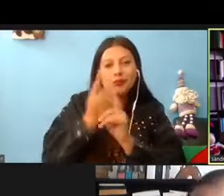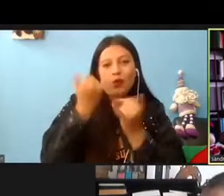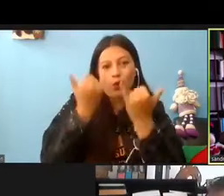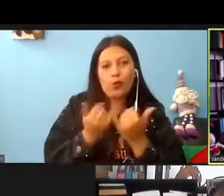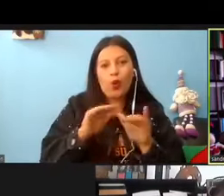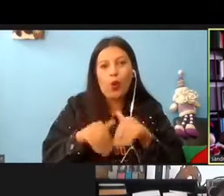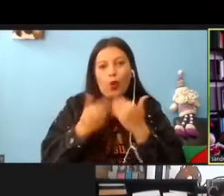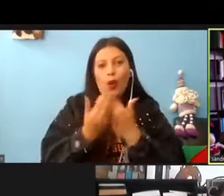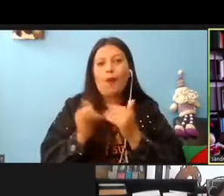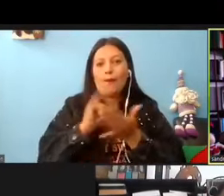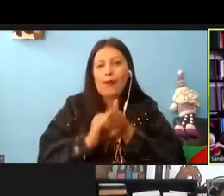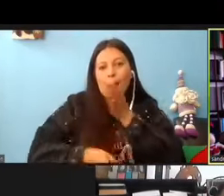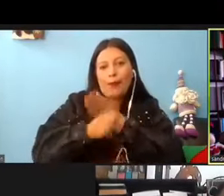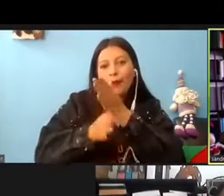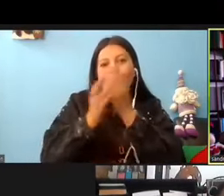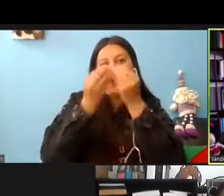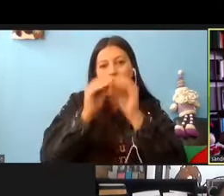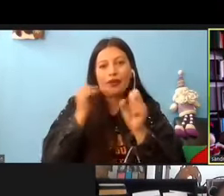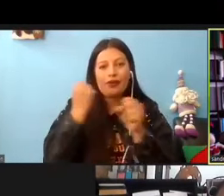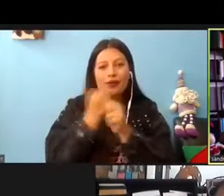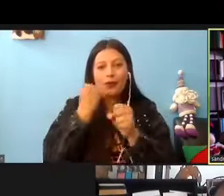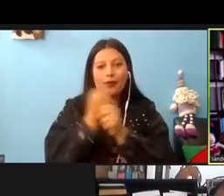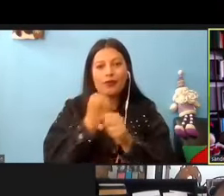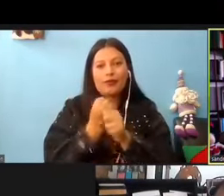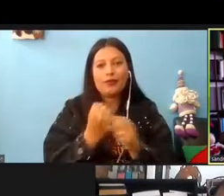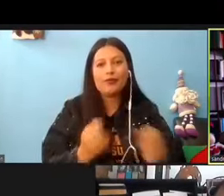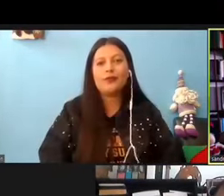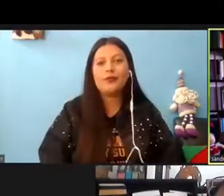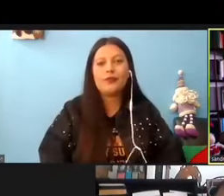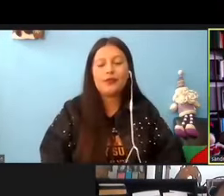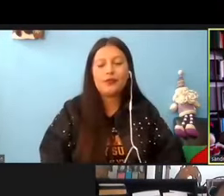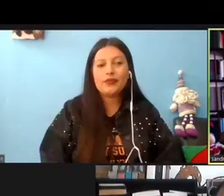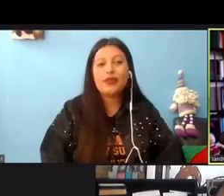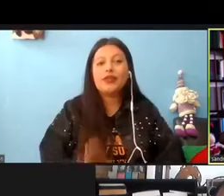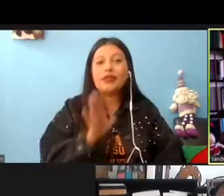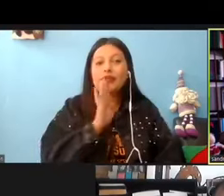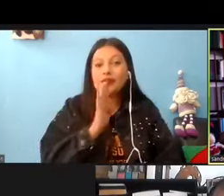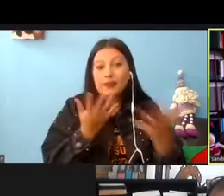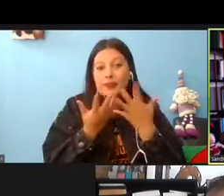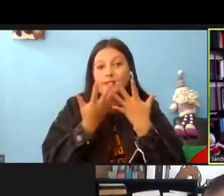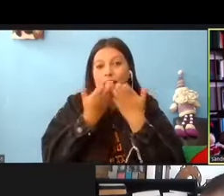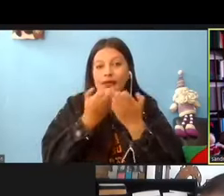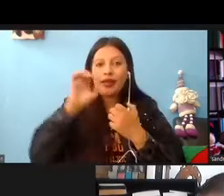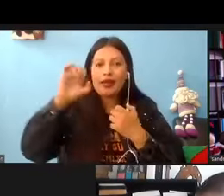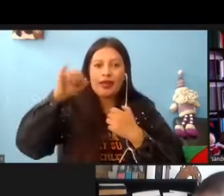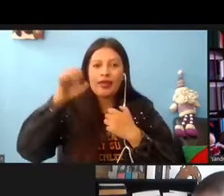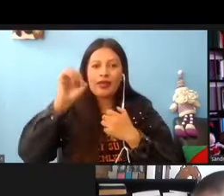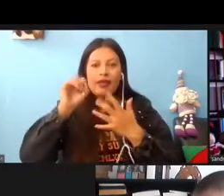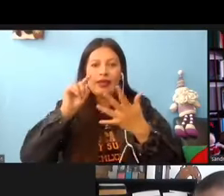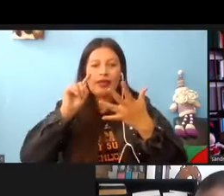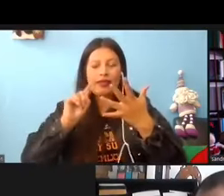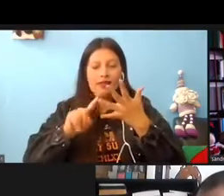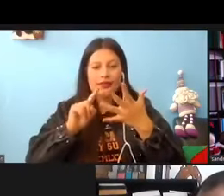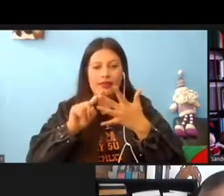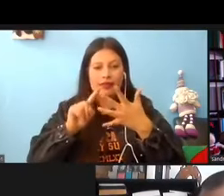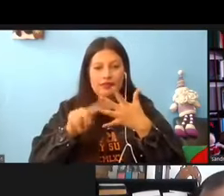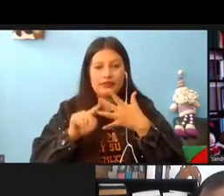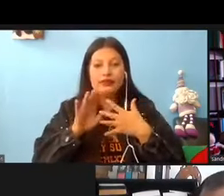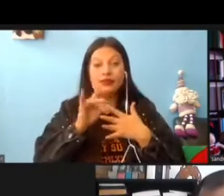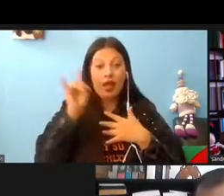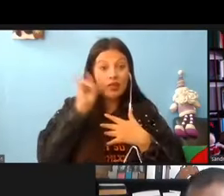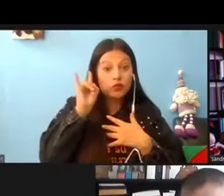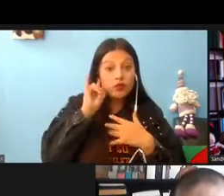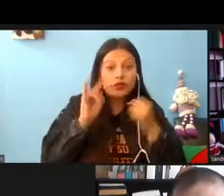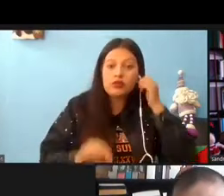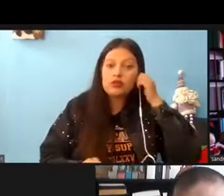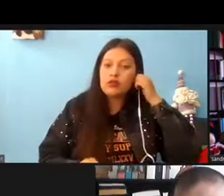vamos a mantener esta dinámica de trabajo? Entonces, ¿quién quisiera del eje 3? Vale, ¿me escuchan?